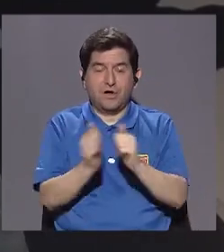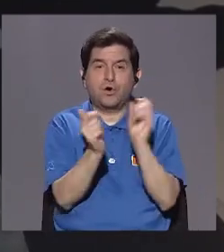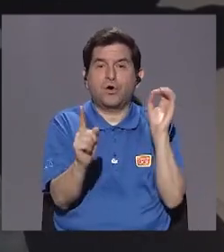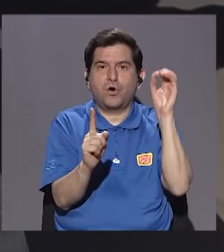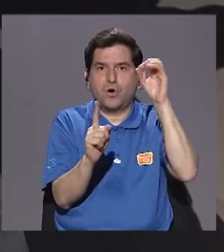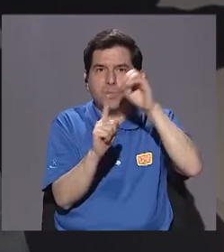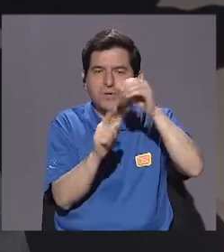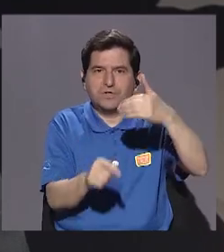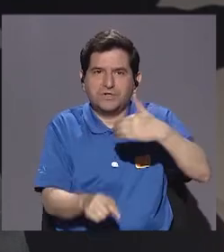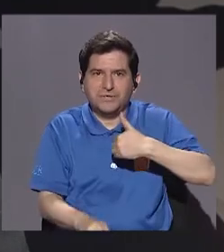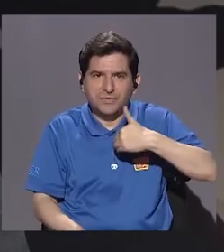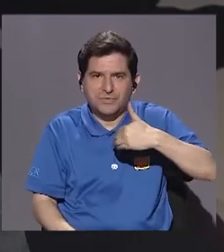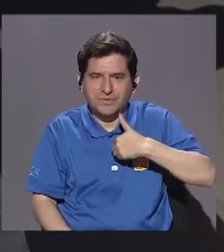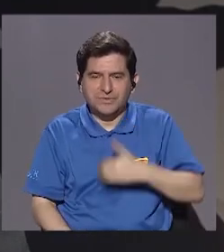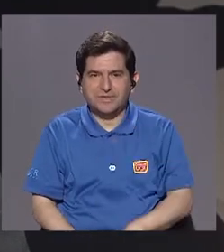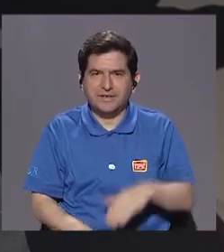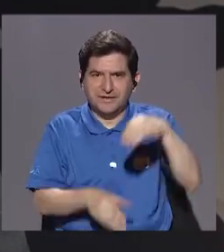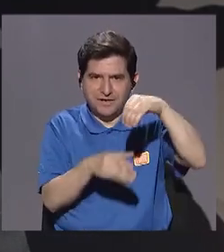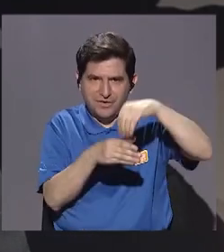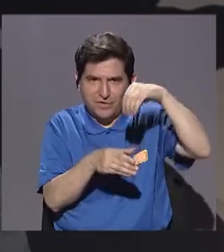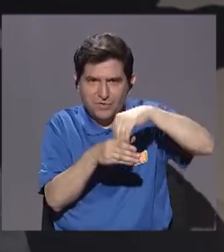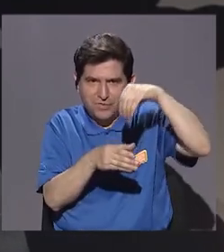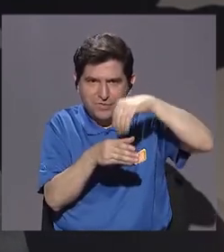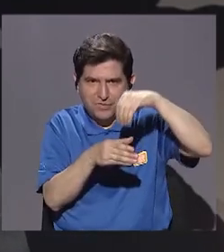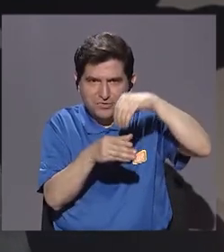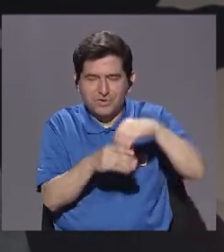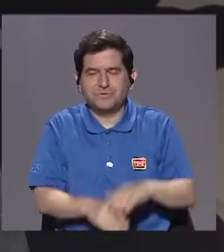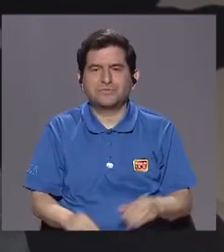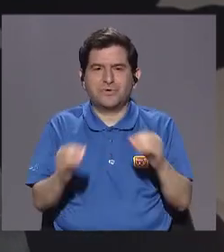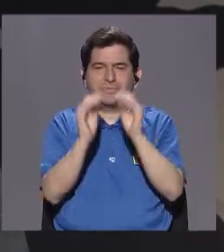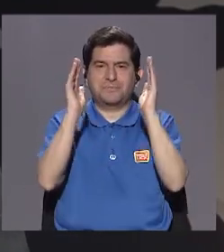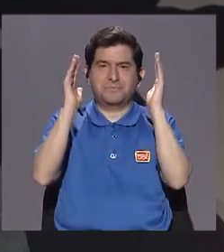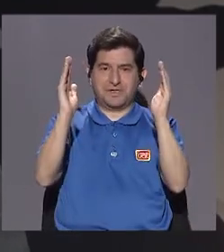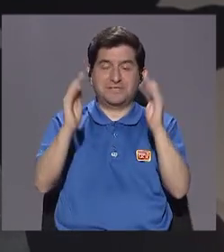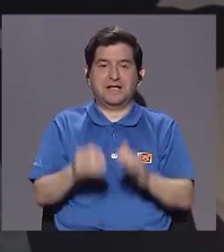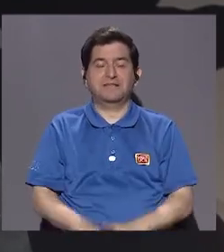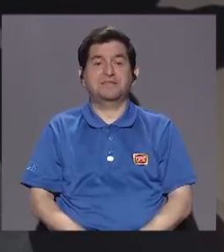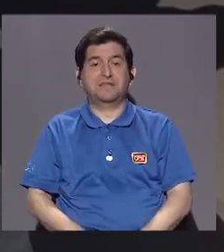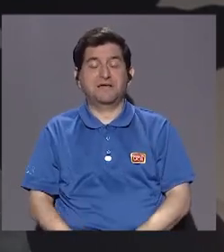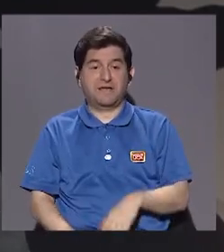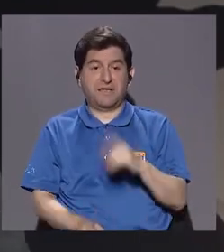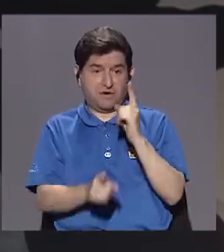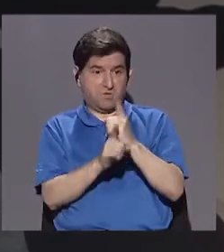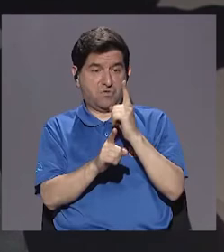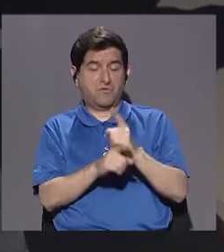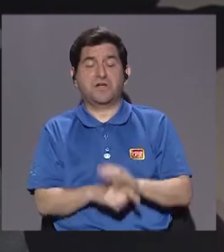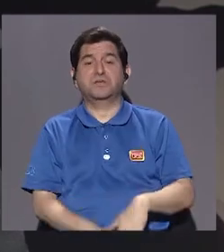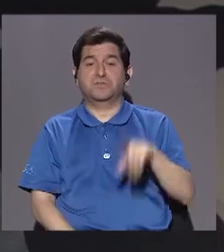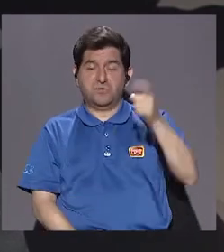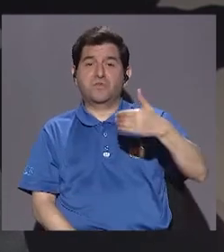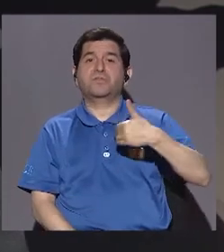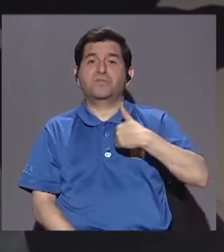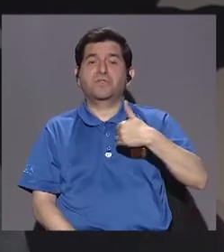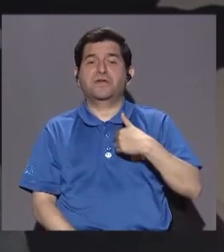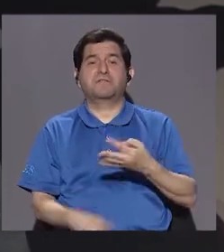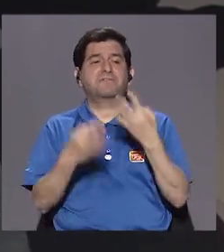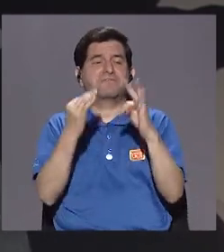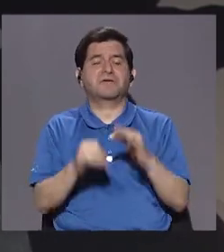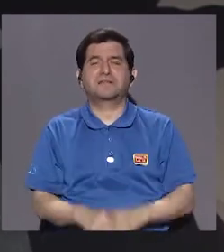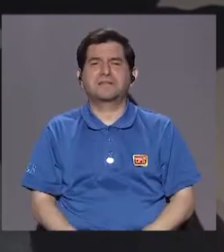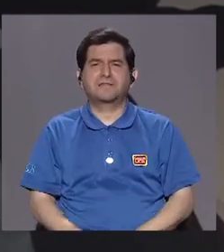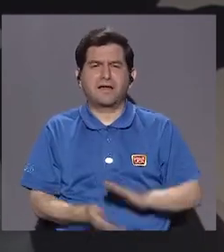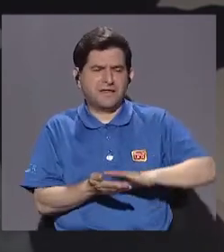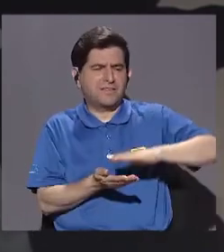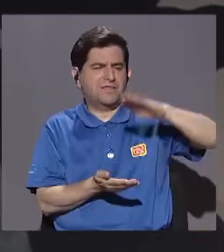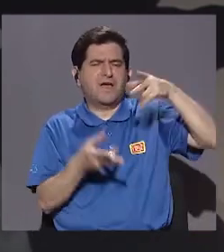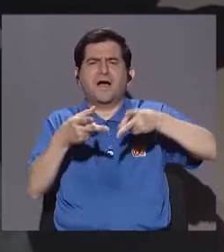el objetivo de obtener una contribución una contribución mayor de la que en derecho le correspondería nuestras palabras tratar de inflar